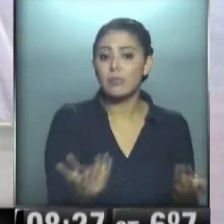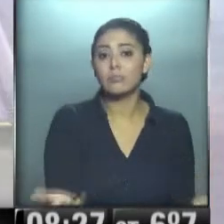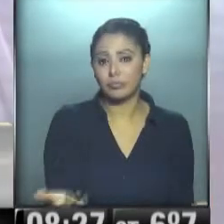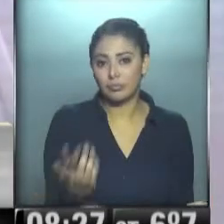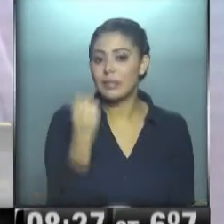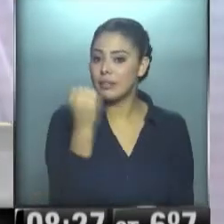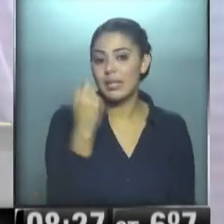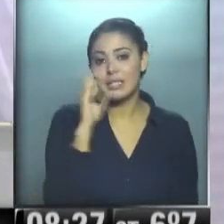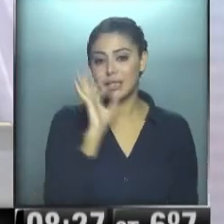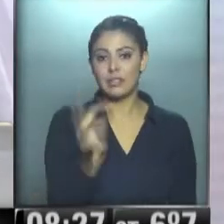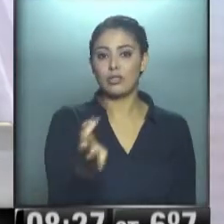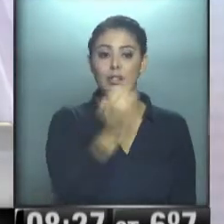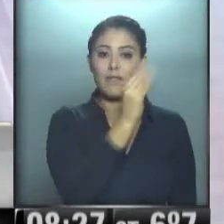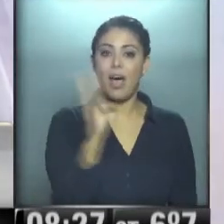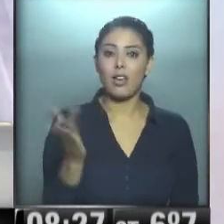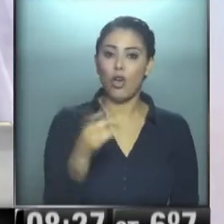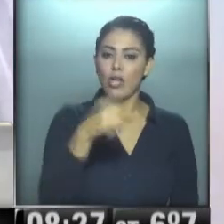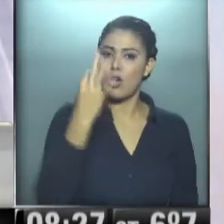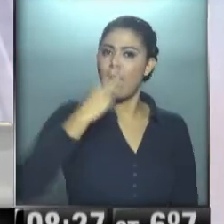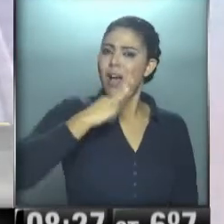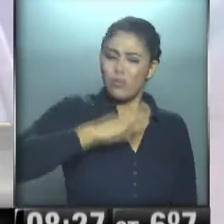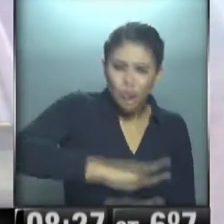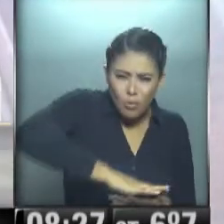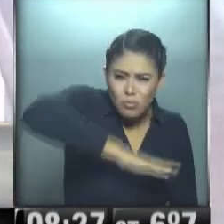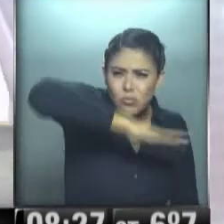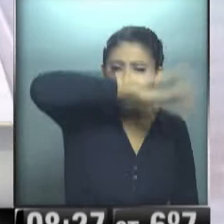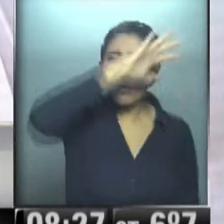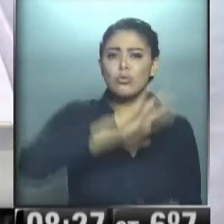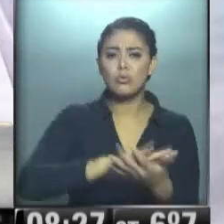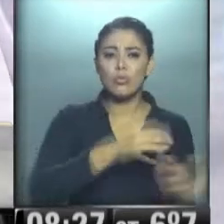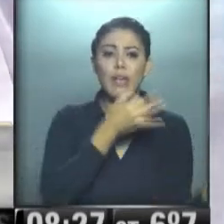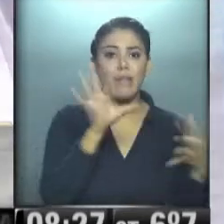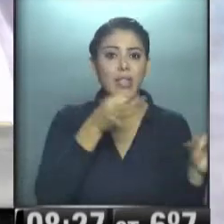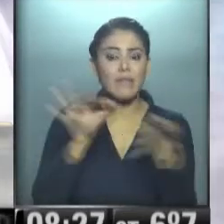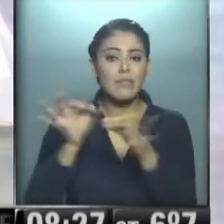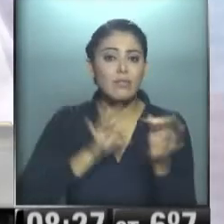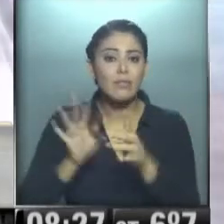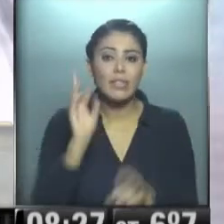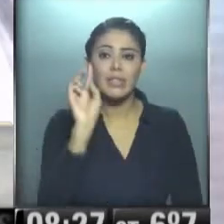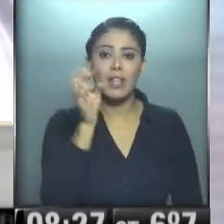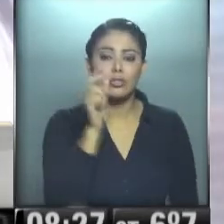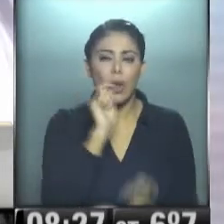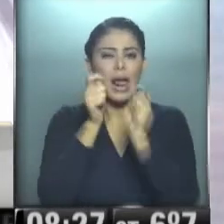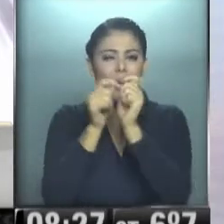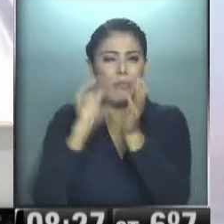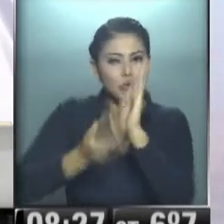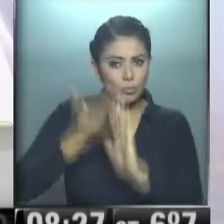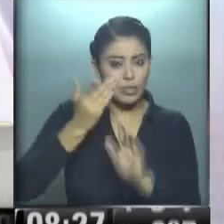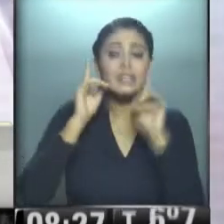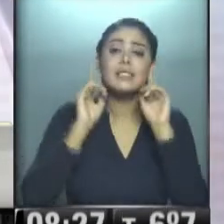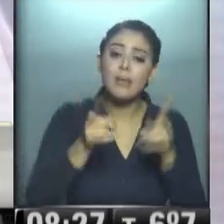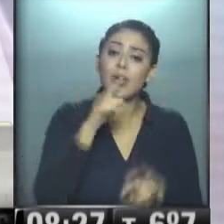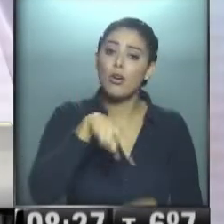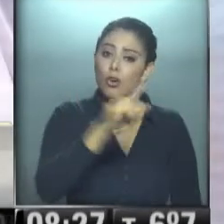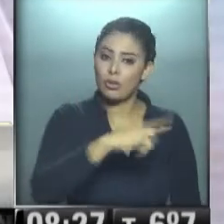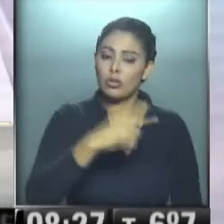objetivo vemos los resultados ganar muchísima plata con el tema de las operaciones cambiarias que se hacían y además con esto